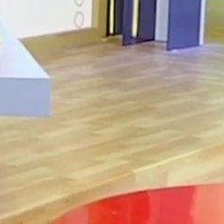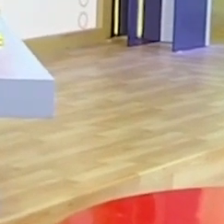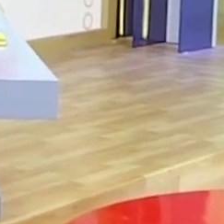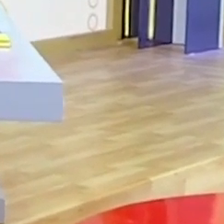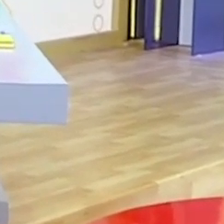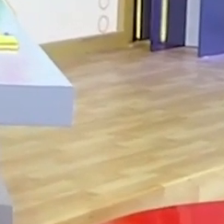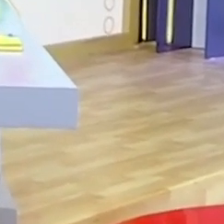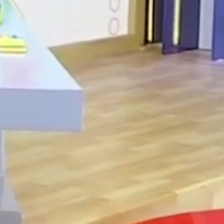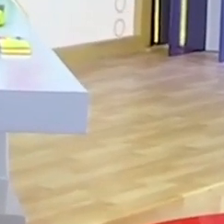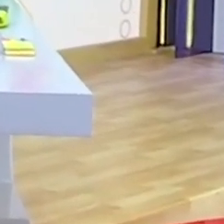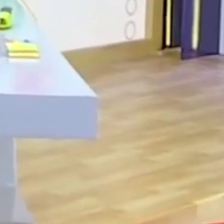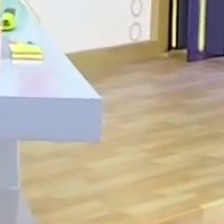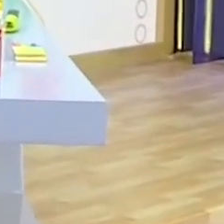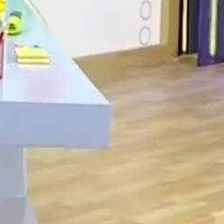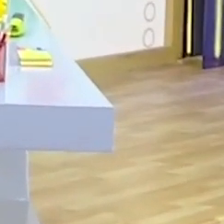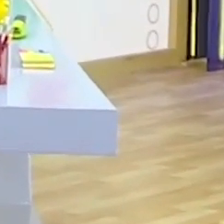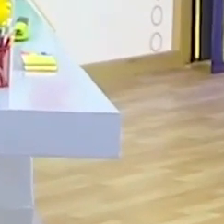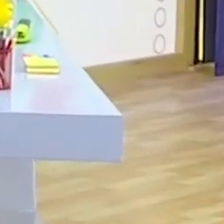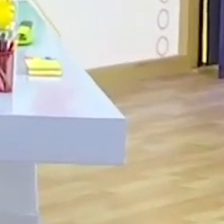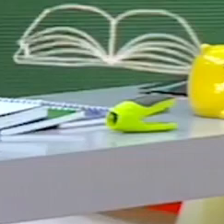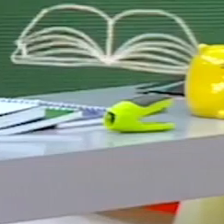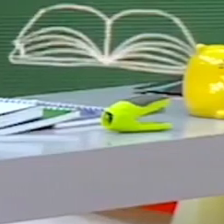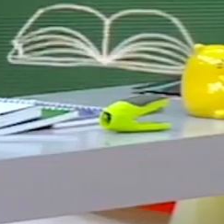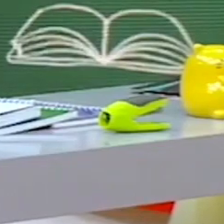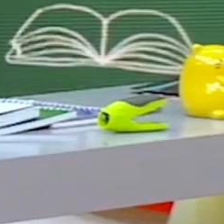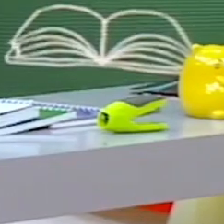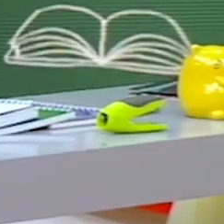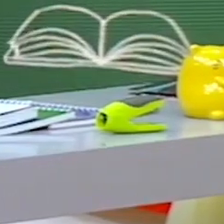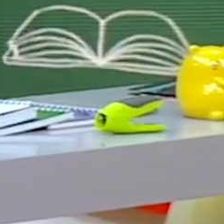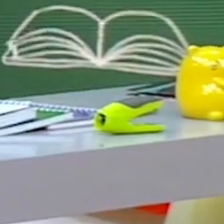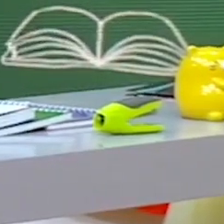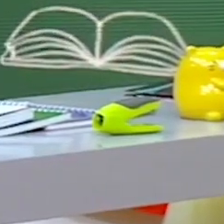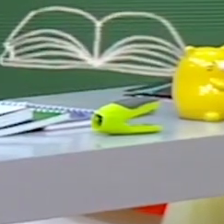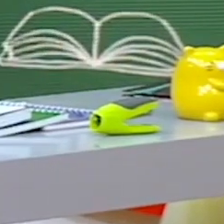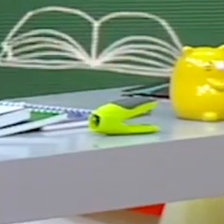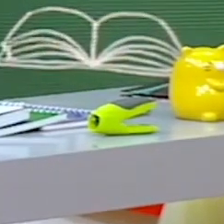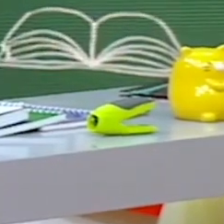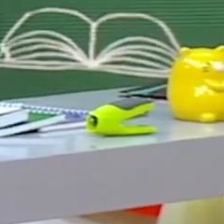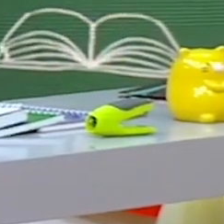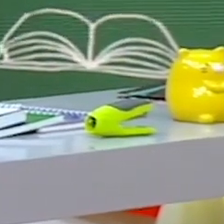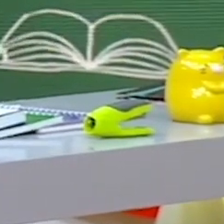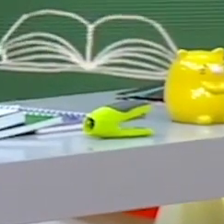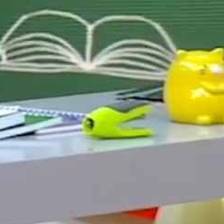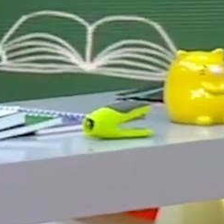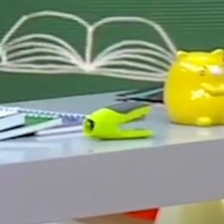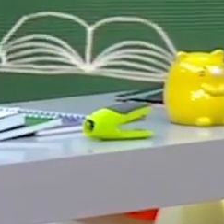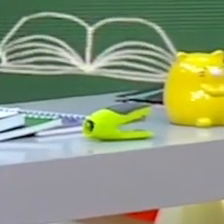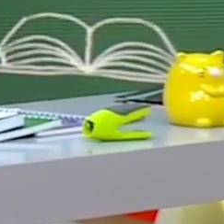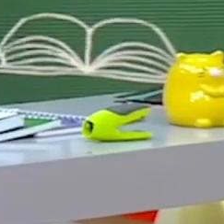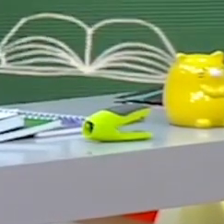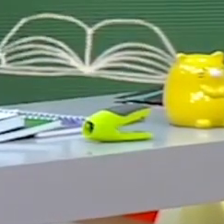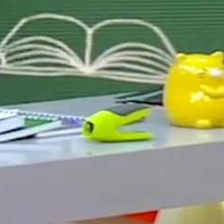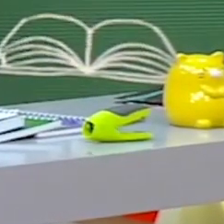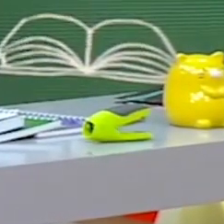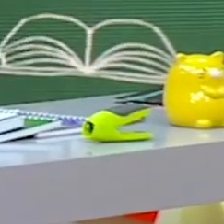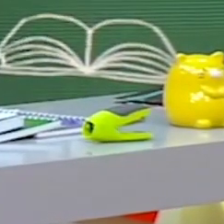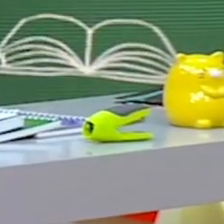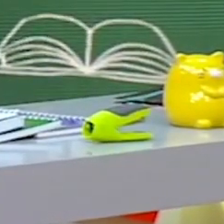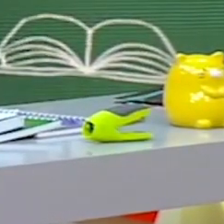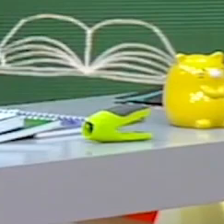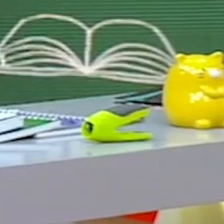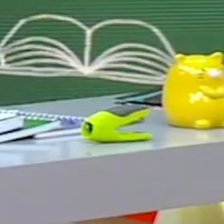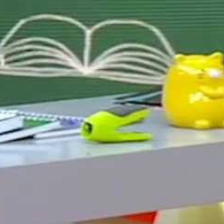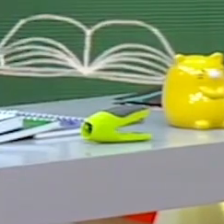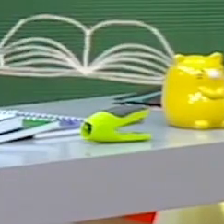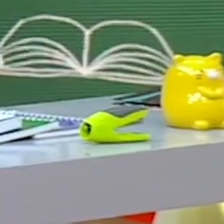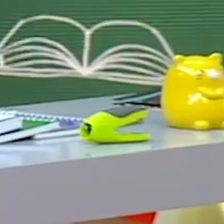Hola chicas y chicos, ¿se encuentran bien? Bienvenidas y bienvenidos a una nueva edición de Aprendo en Casa. El día